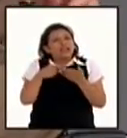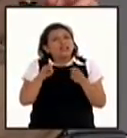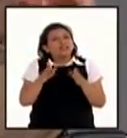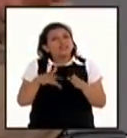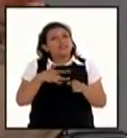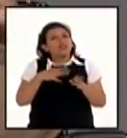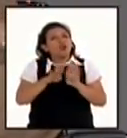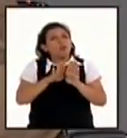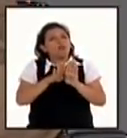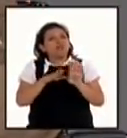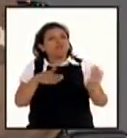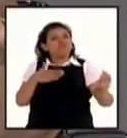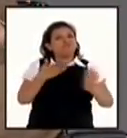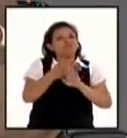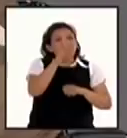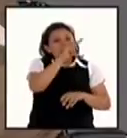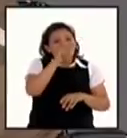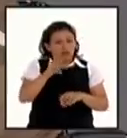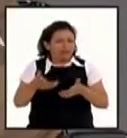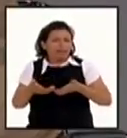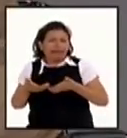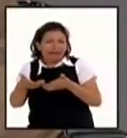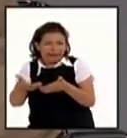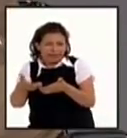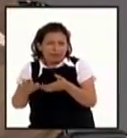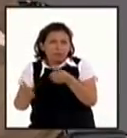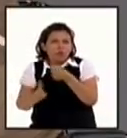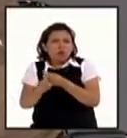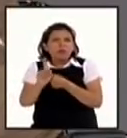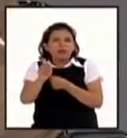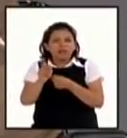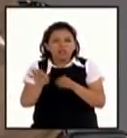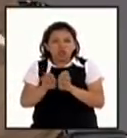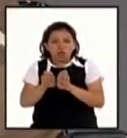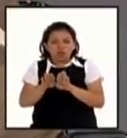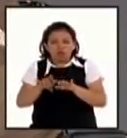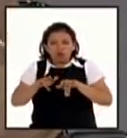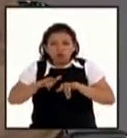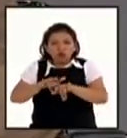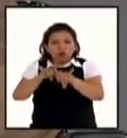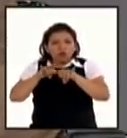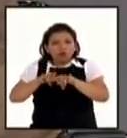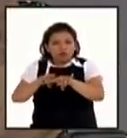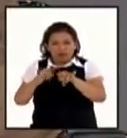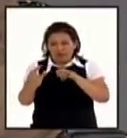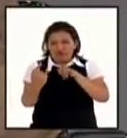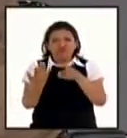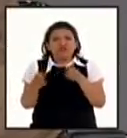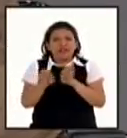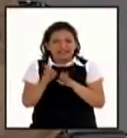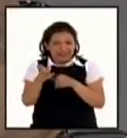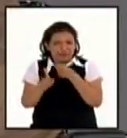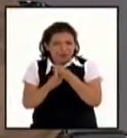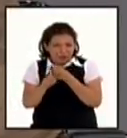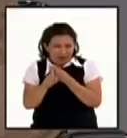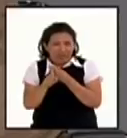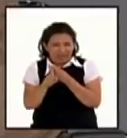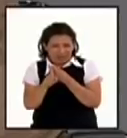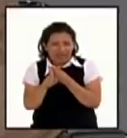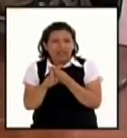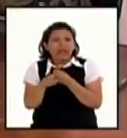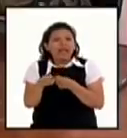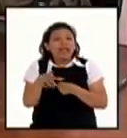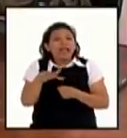el de la calle, porque aquí la polémica era el sentido de la calle y ahí había, claro, una cuestión de impacto,